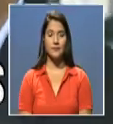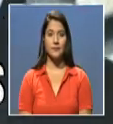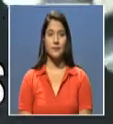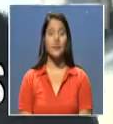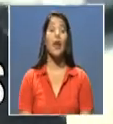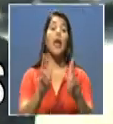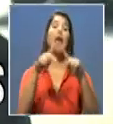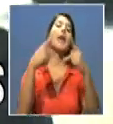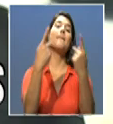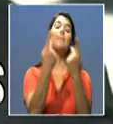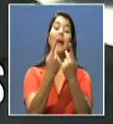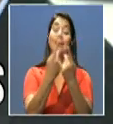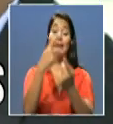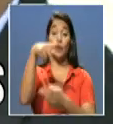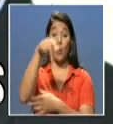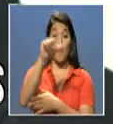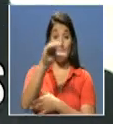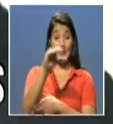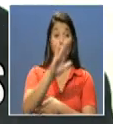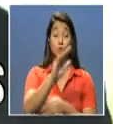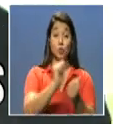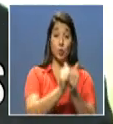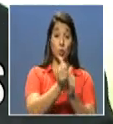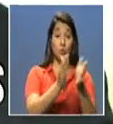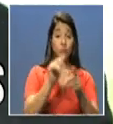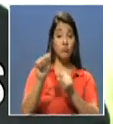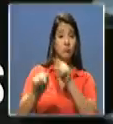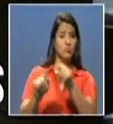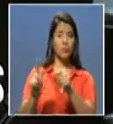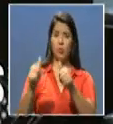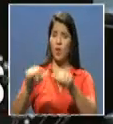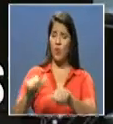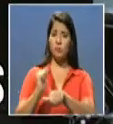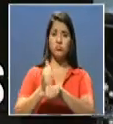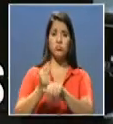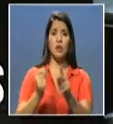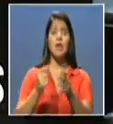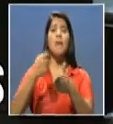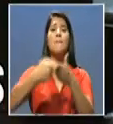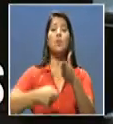La fracción legislativa del PAC y su candidato criticaron la intención de establecer un impuesto a los libros.